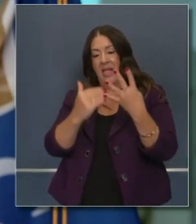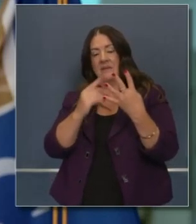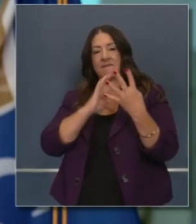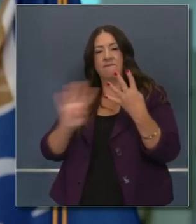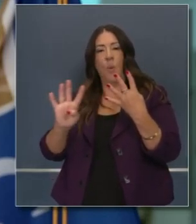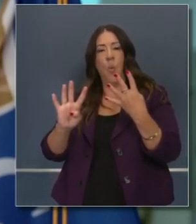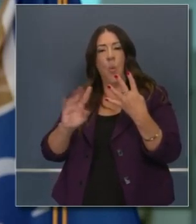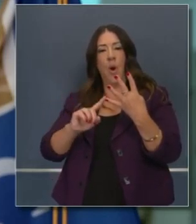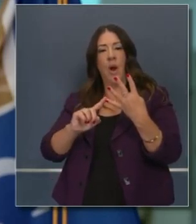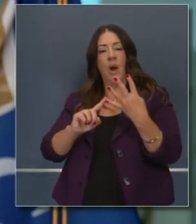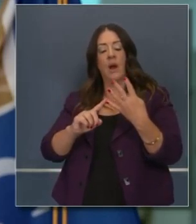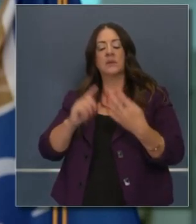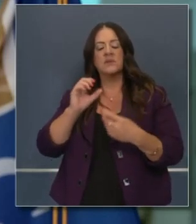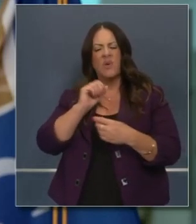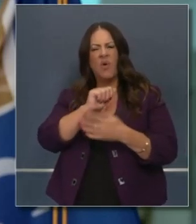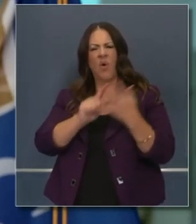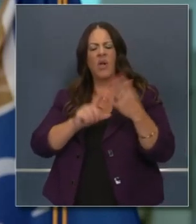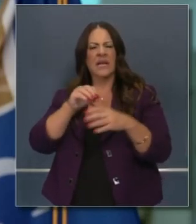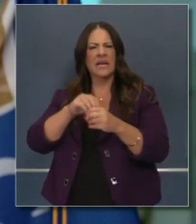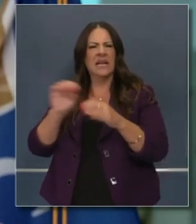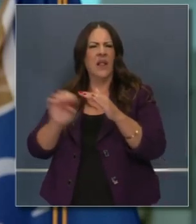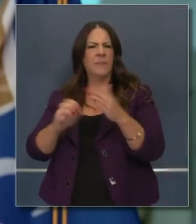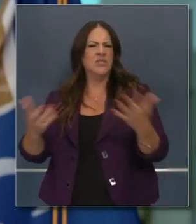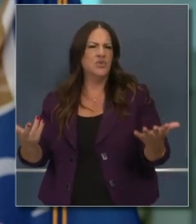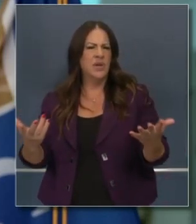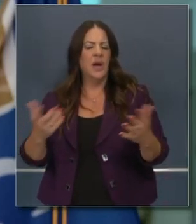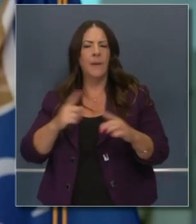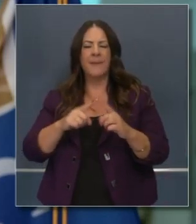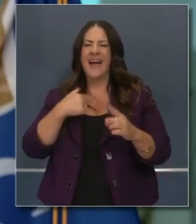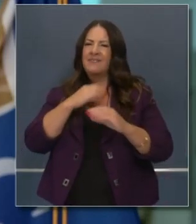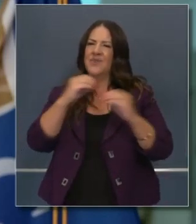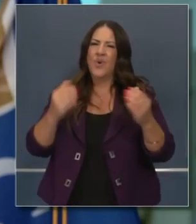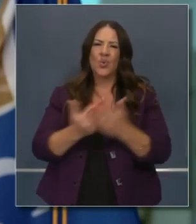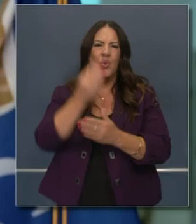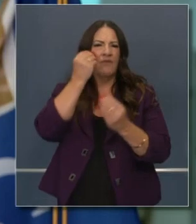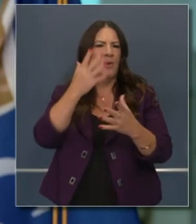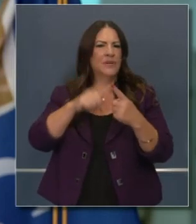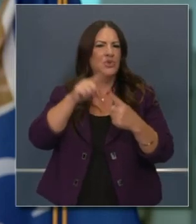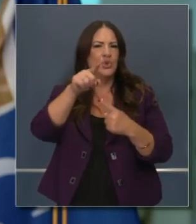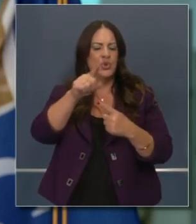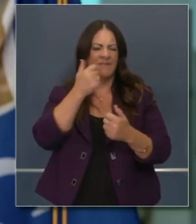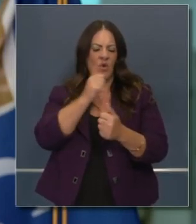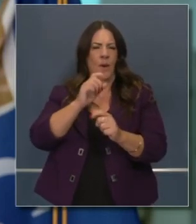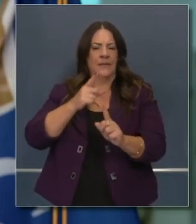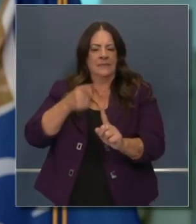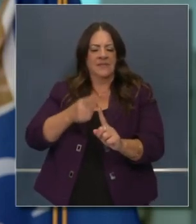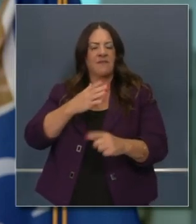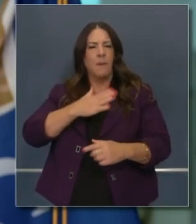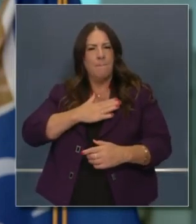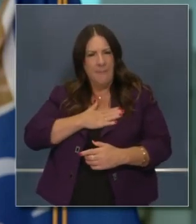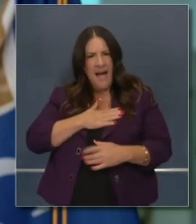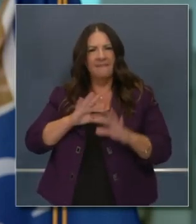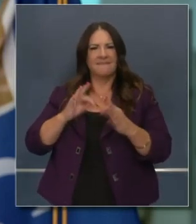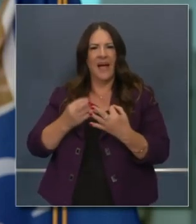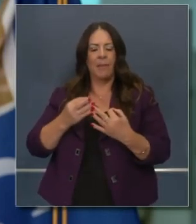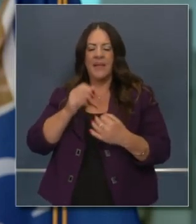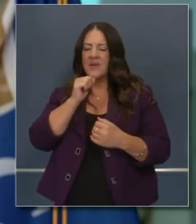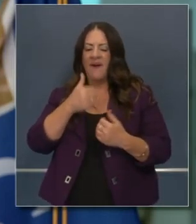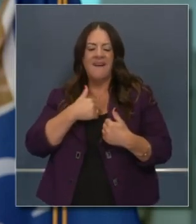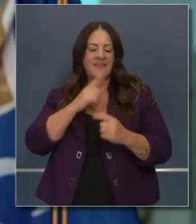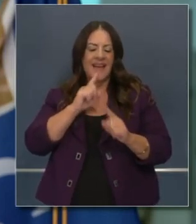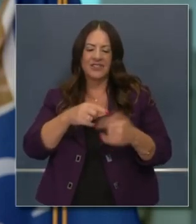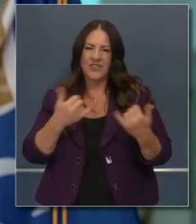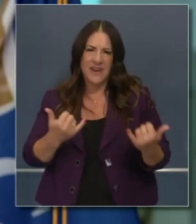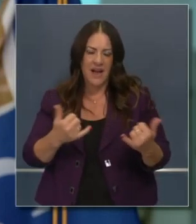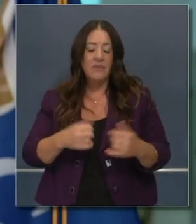de 4. Estamos en esa categoría ampliamente. Pero más allá de eso, no tengo ninguna última noticia respecto a mi estatus y el